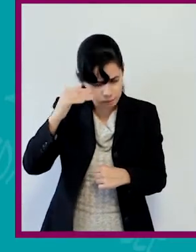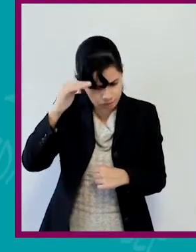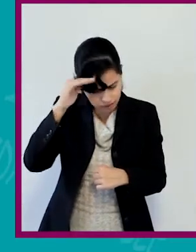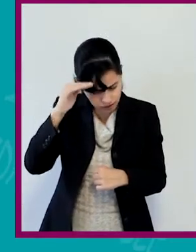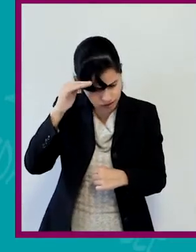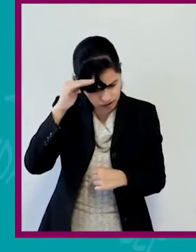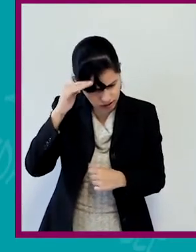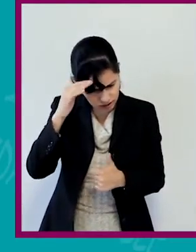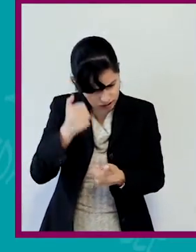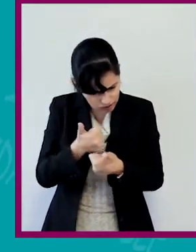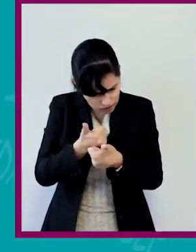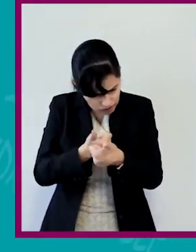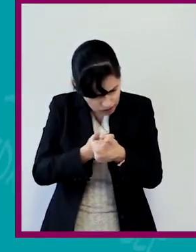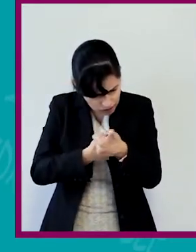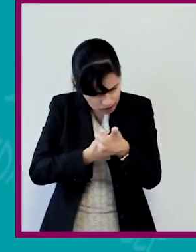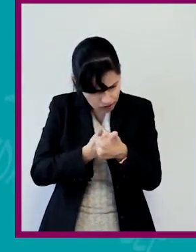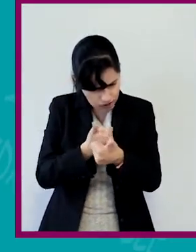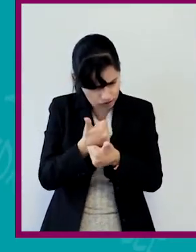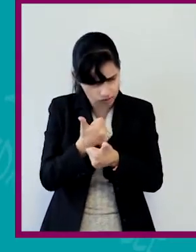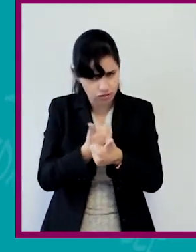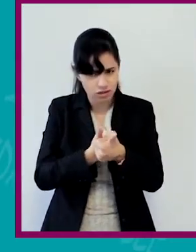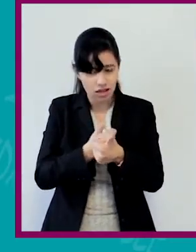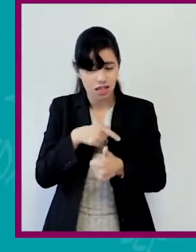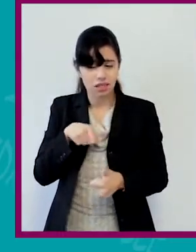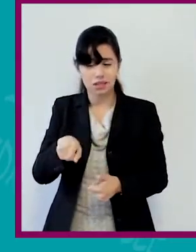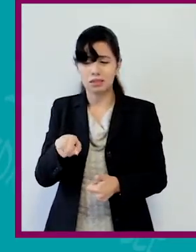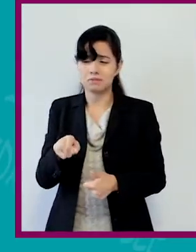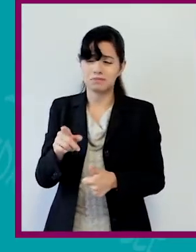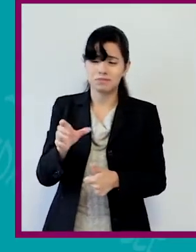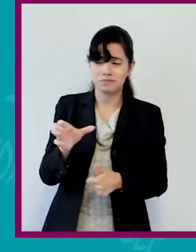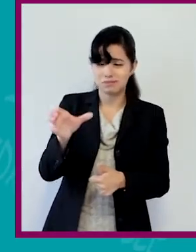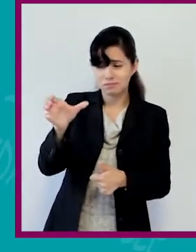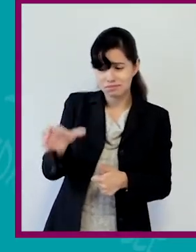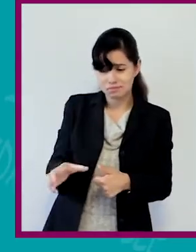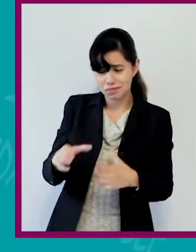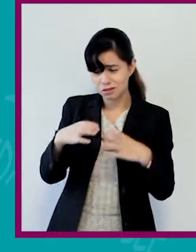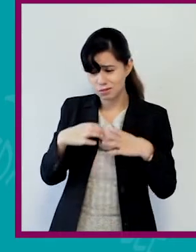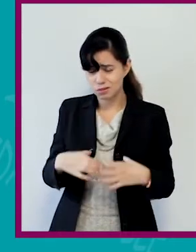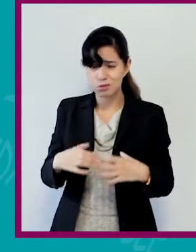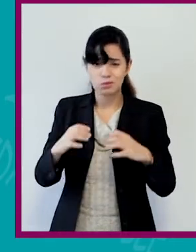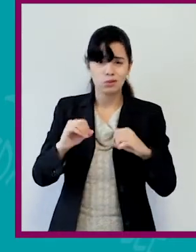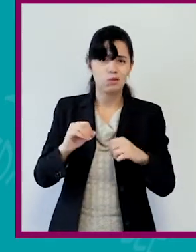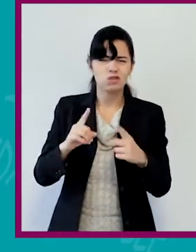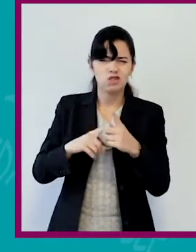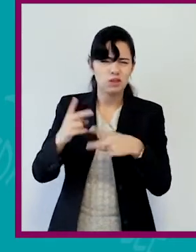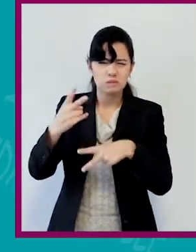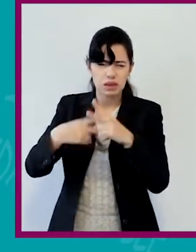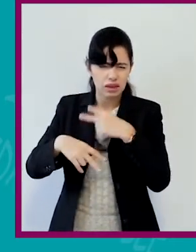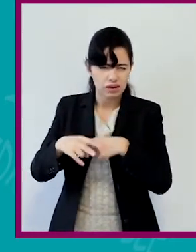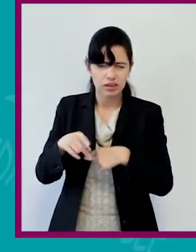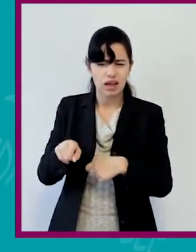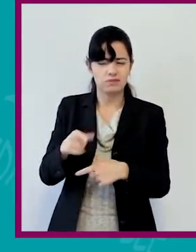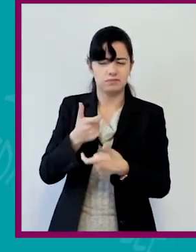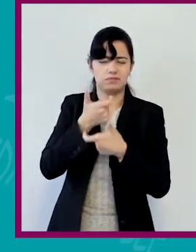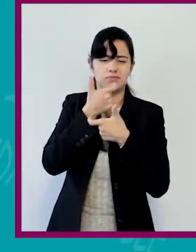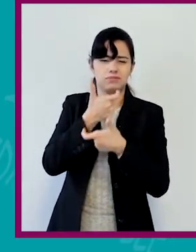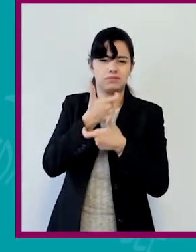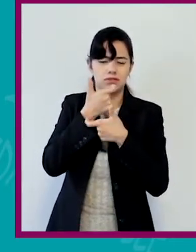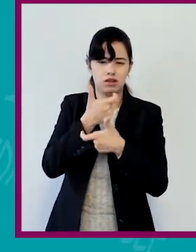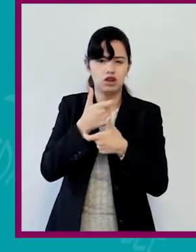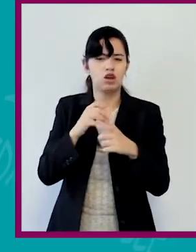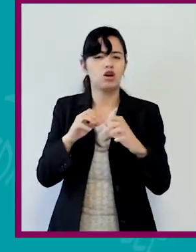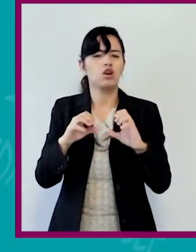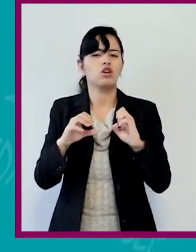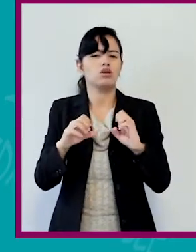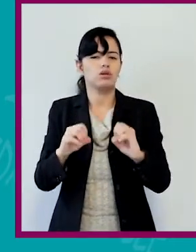que haga burla de la apariencia o del origen o de las posibilidades